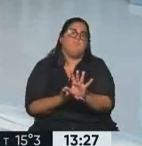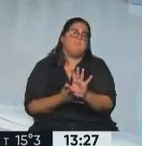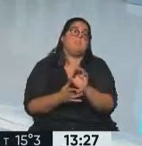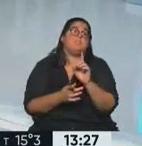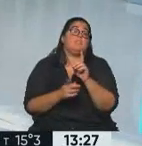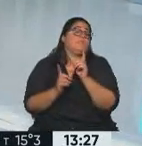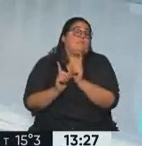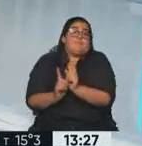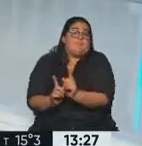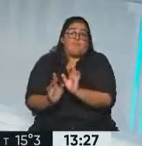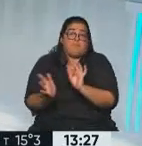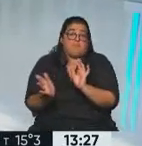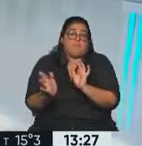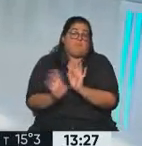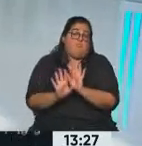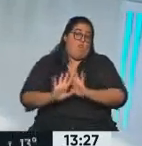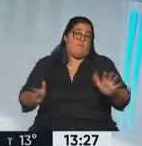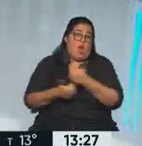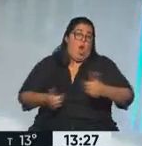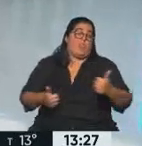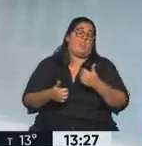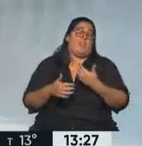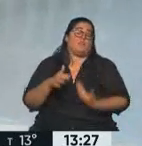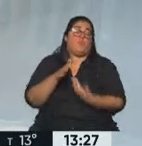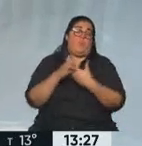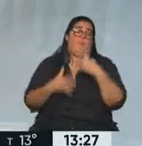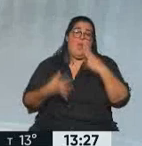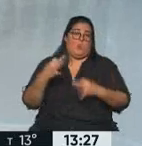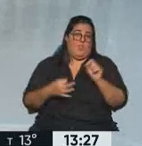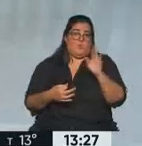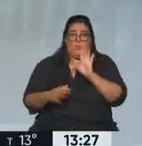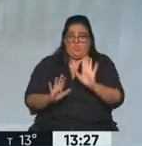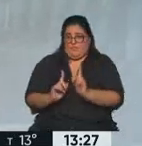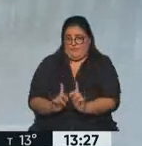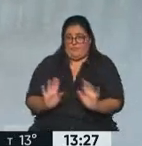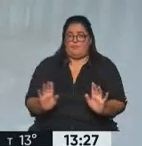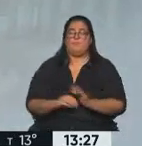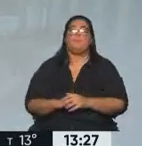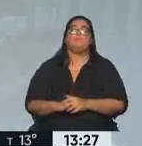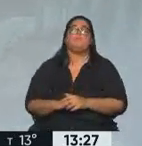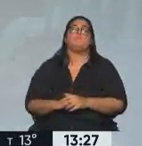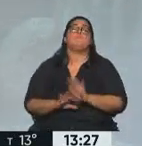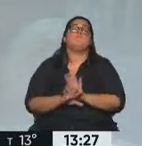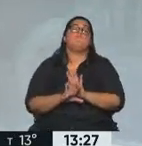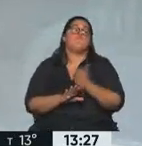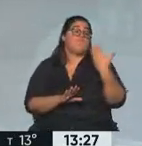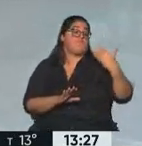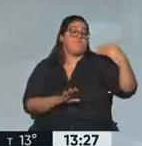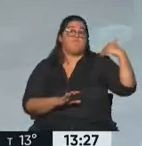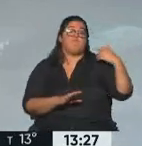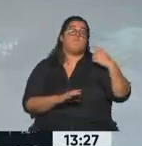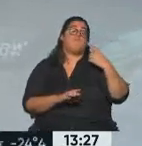justamente, comportamiento y composición de la Corte Suprema de Justicia de los Estados Unidos, donde en los últimos días se